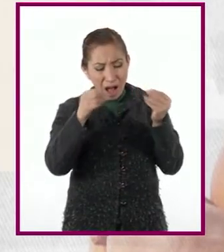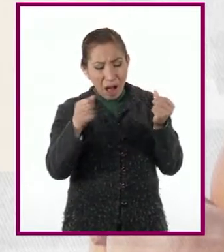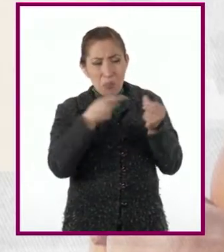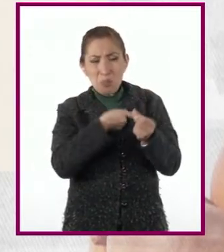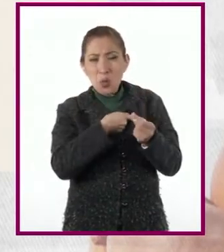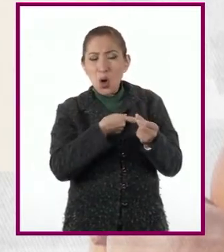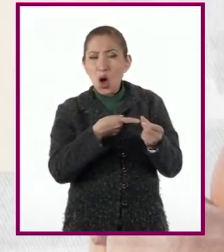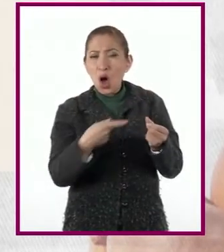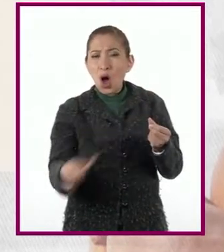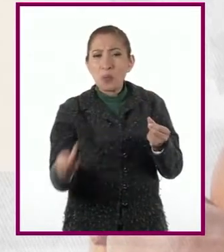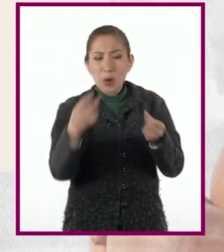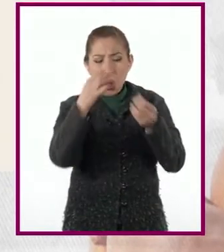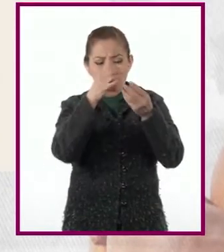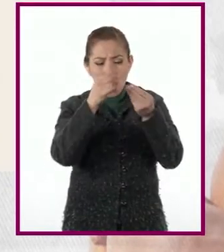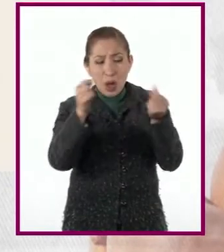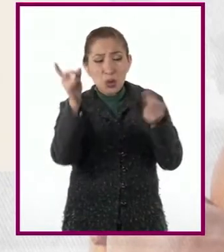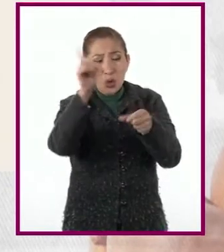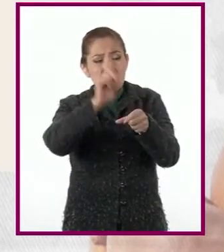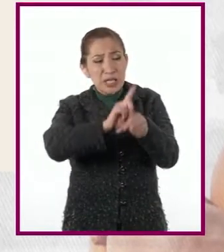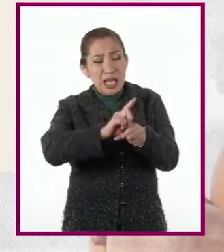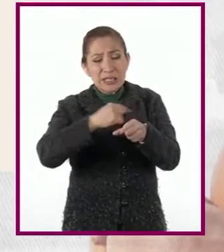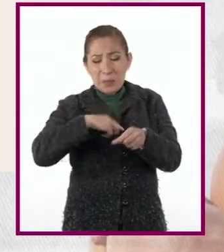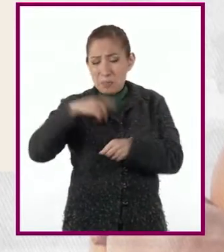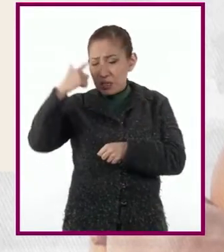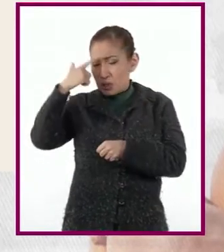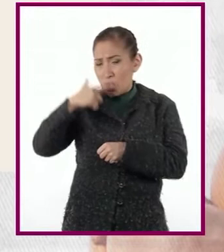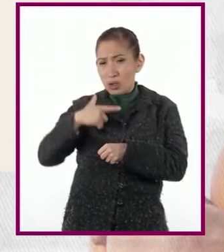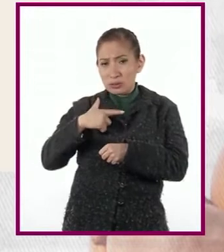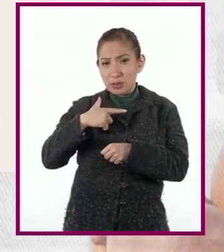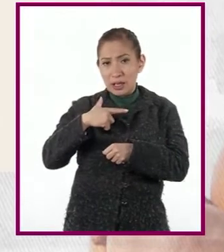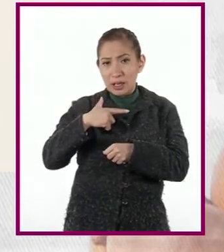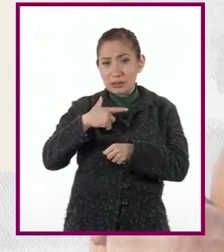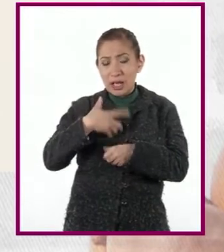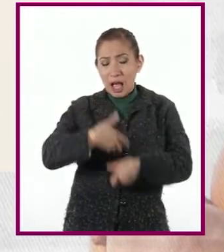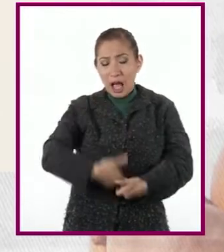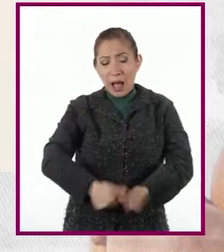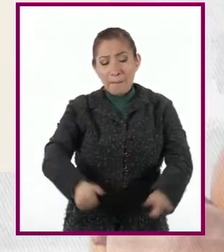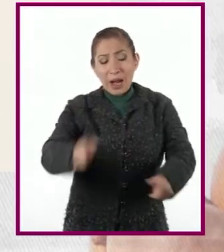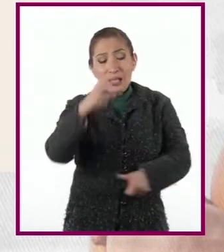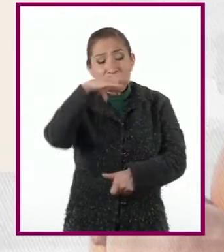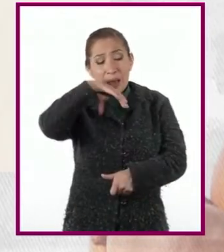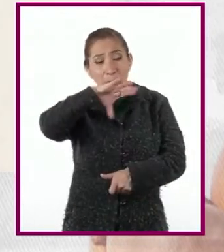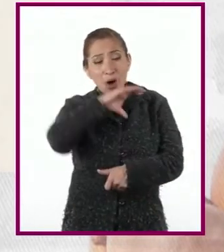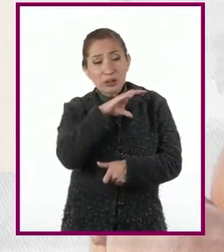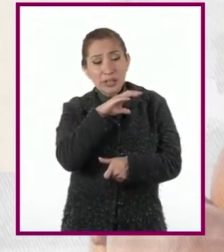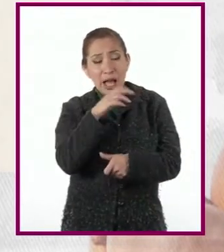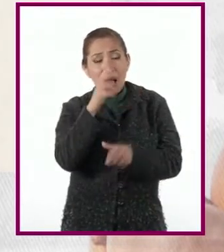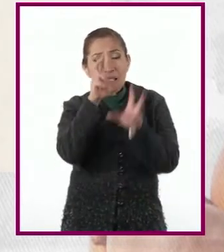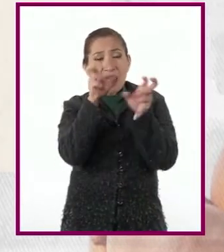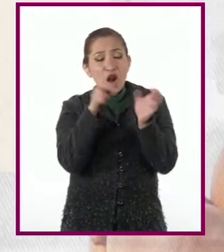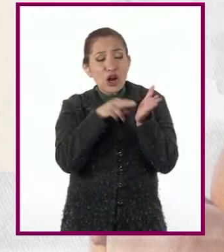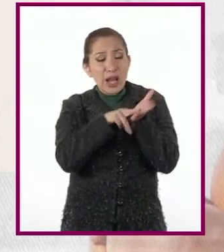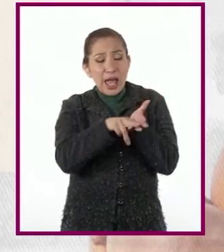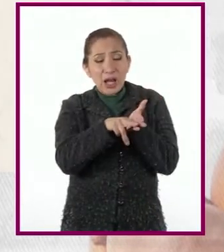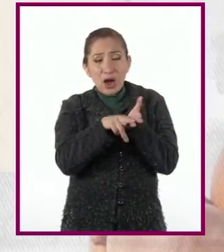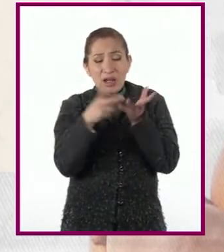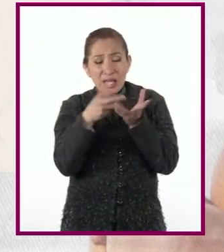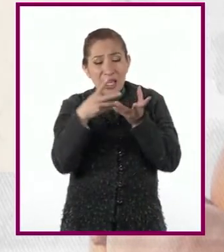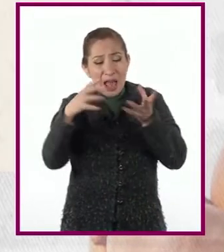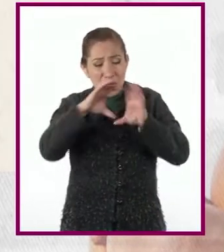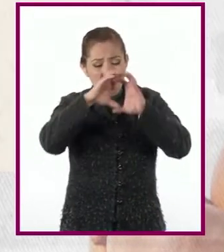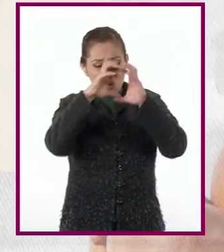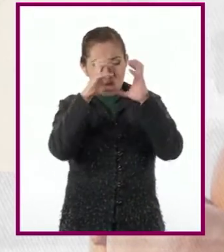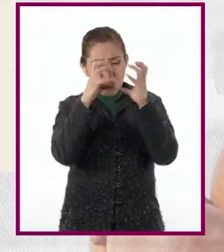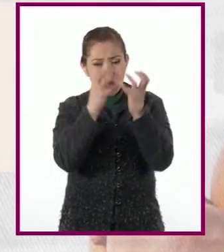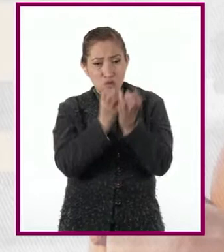pobre, escarcha de tus días y de mis noches. Hambre y cebolla, hielo negro y escarcha grande y